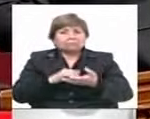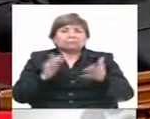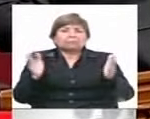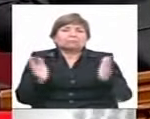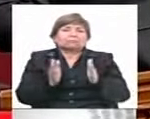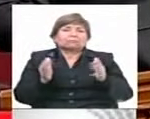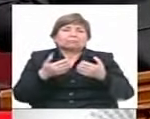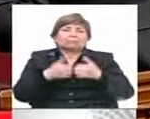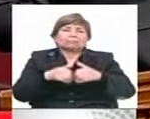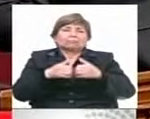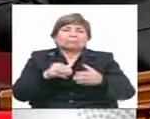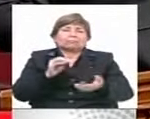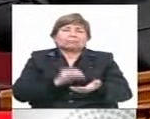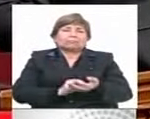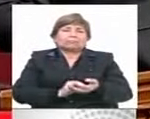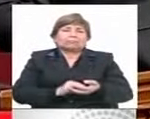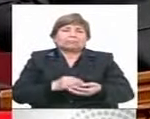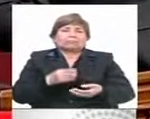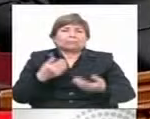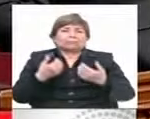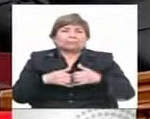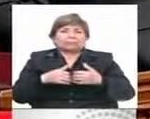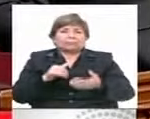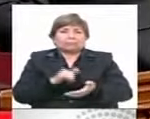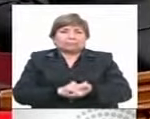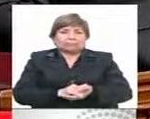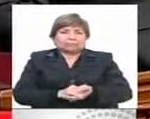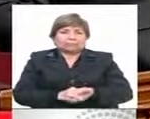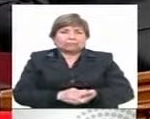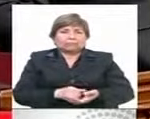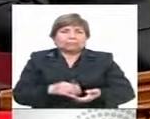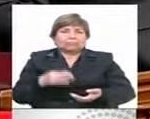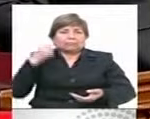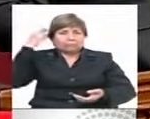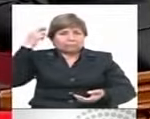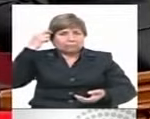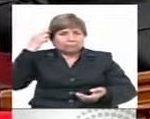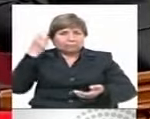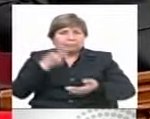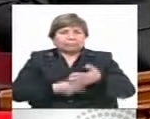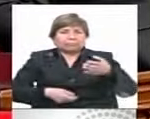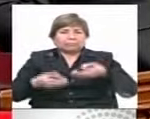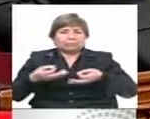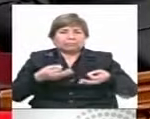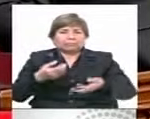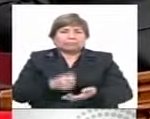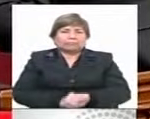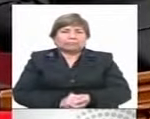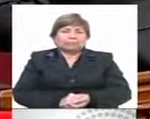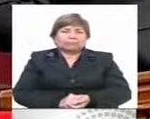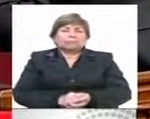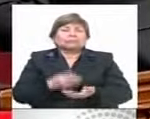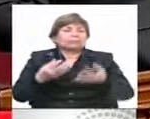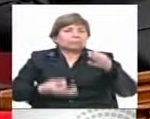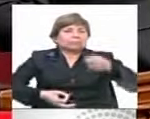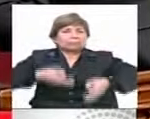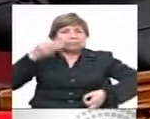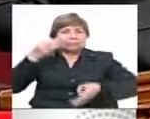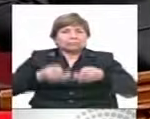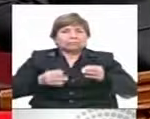pequeños y medianos empresarios, tenemos que dar estabilidad política, estabilidad económica, estabilidad